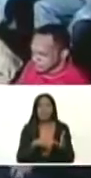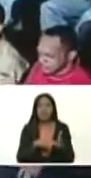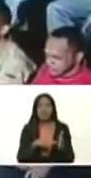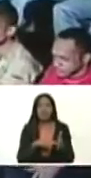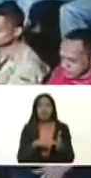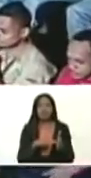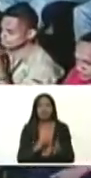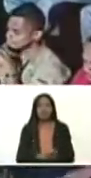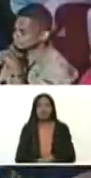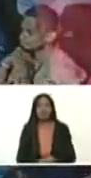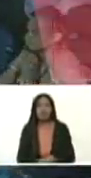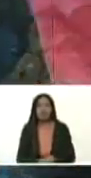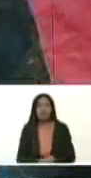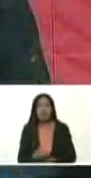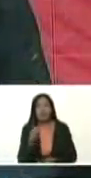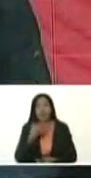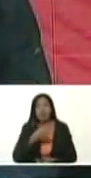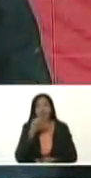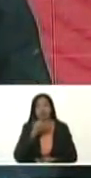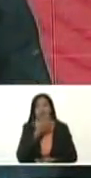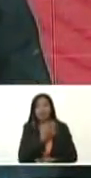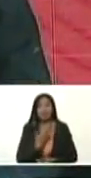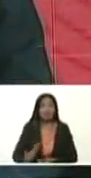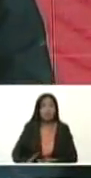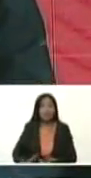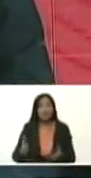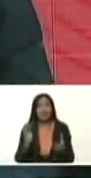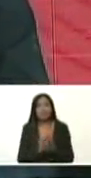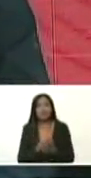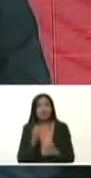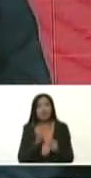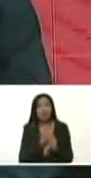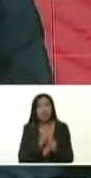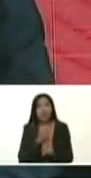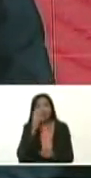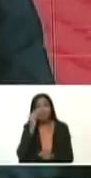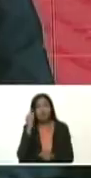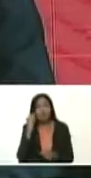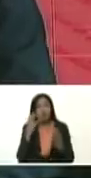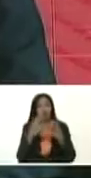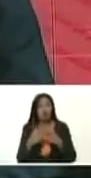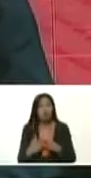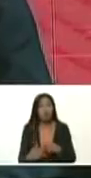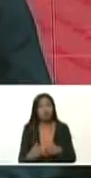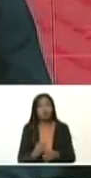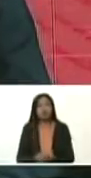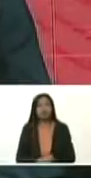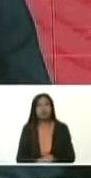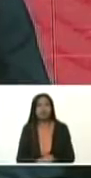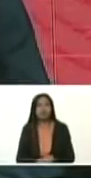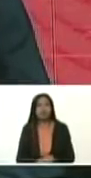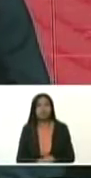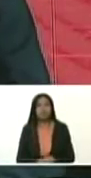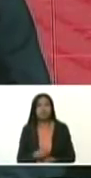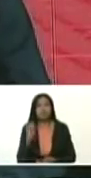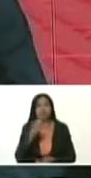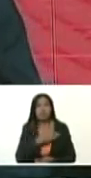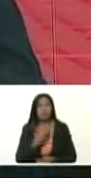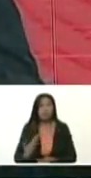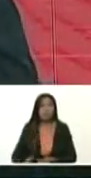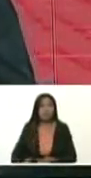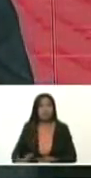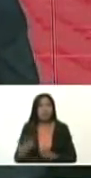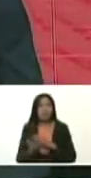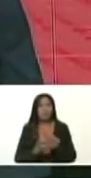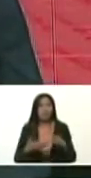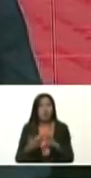Buenas tardes, presidente. Bueno, quiero saludar a nuestros compañeros trabajadores de las industrias básicas. Ciertamente, presidente, el